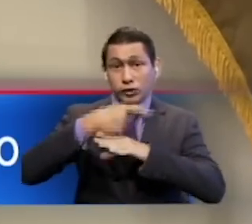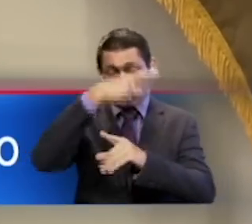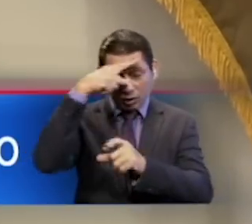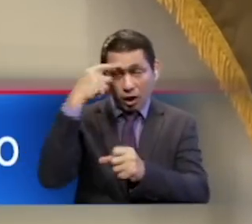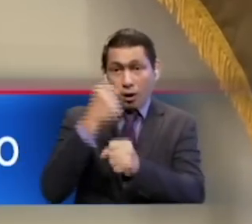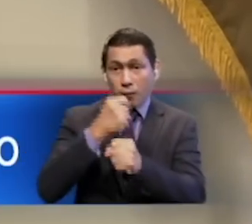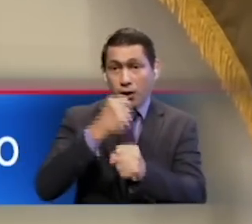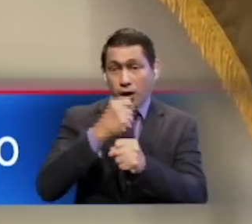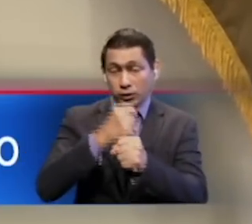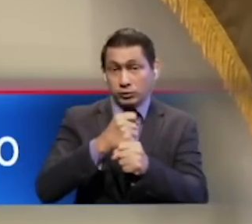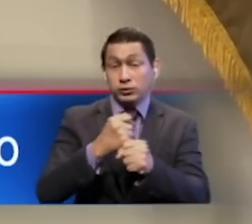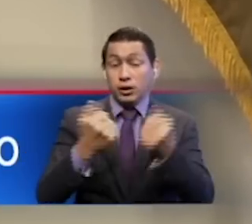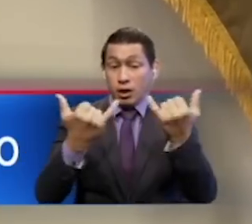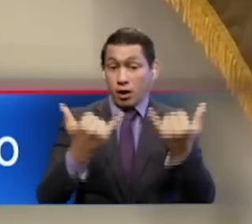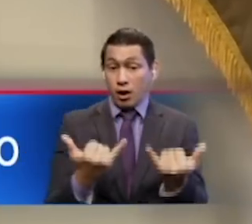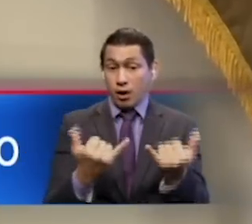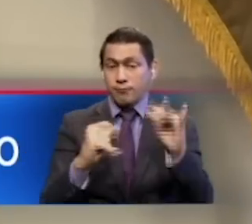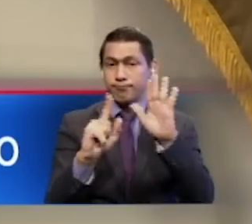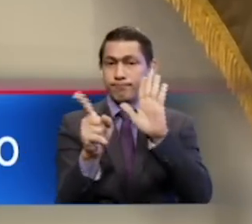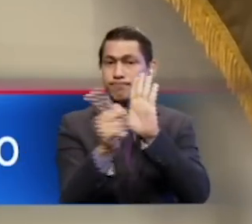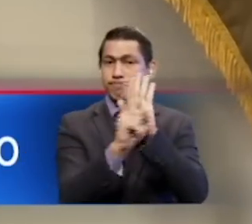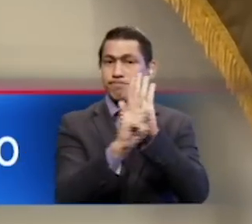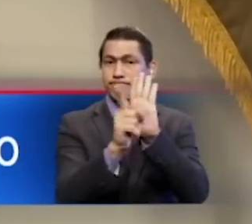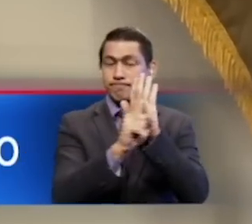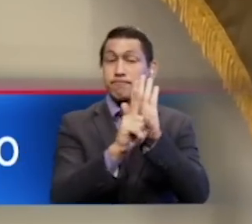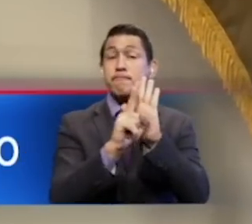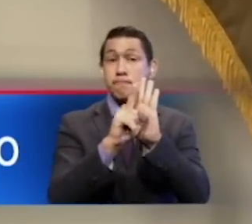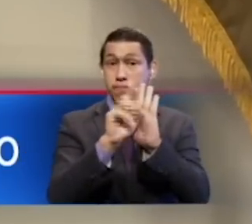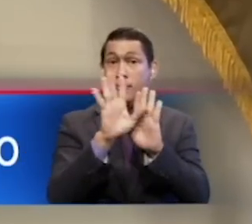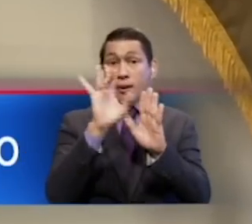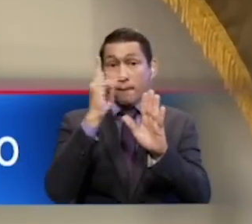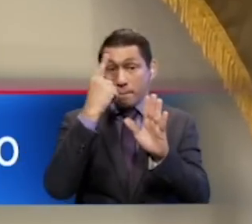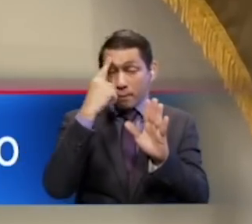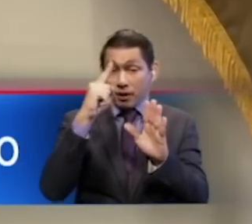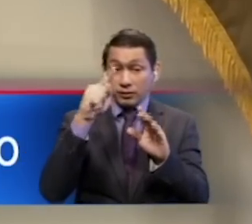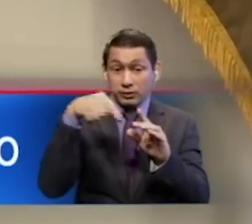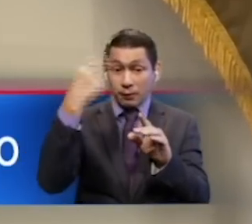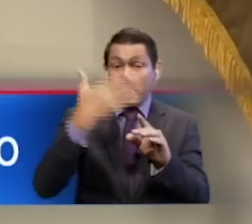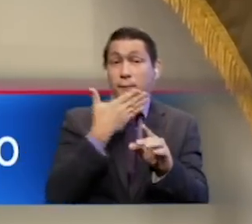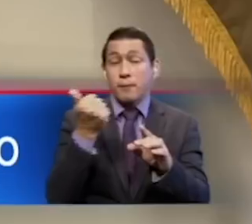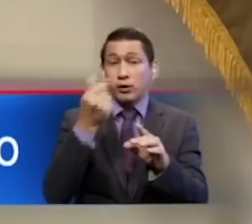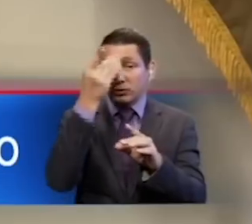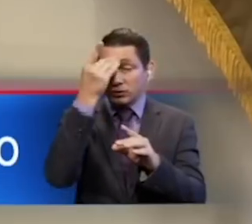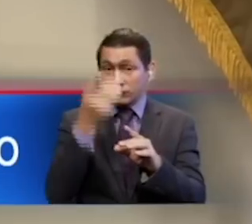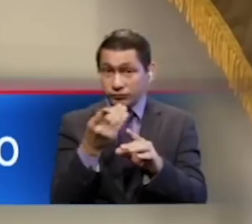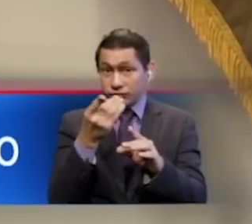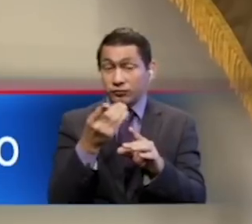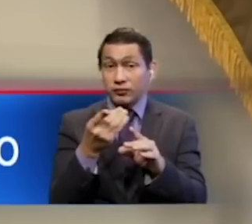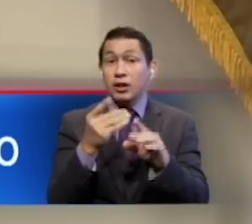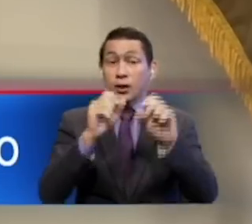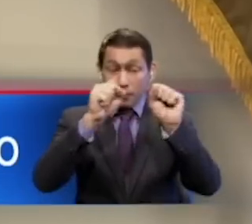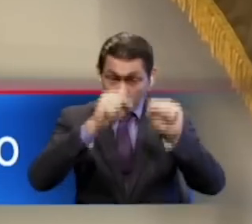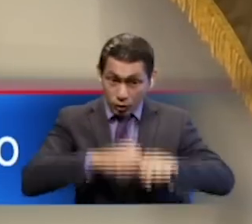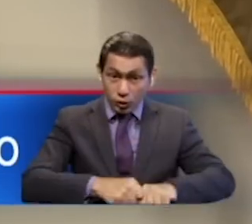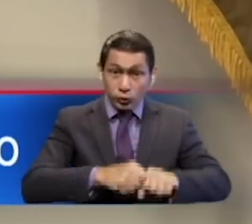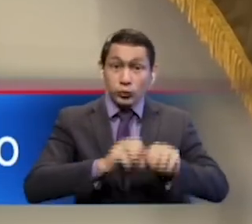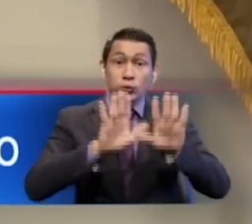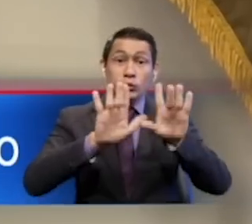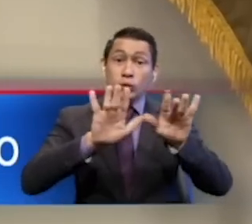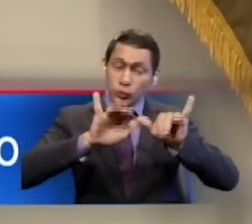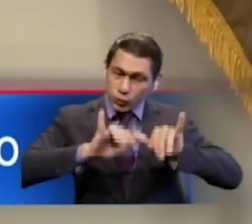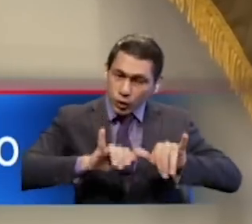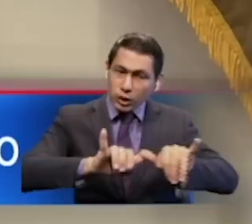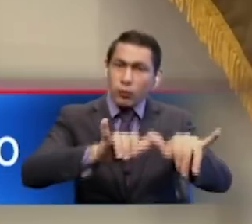están activando los contingentes necesarios para tomar las mejores decisiones y poder garantizar y